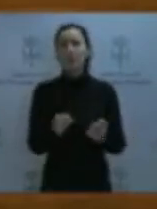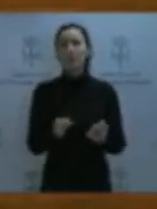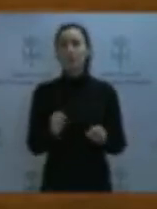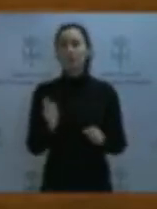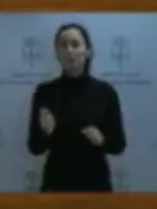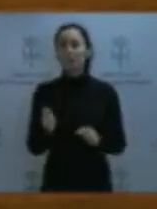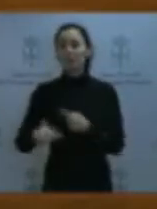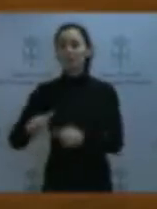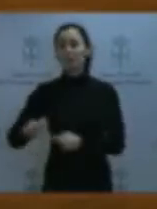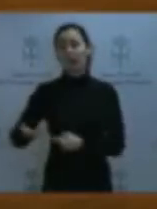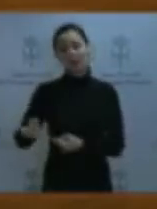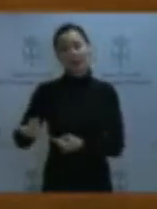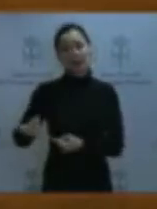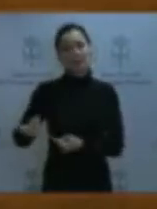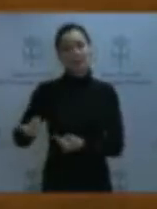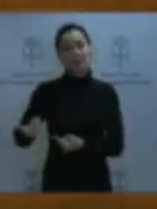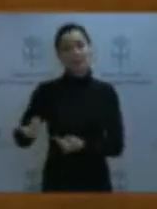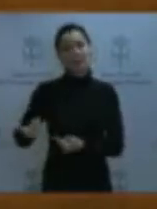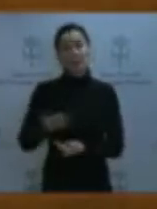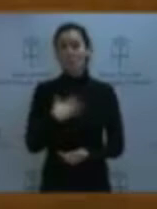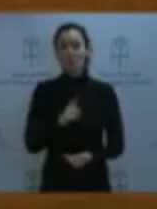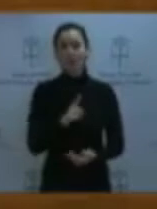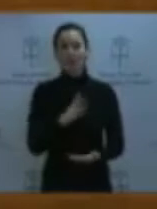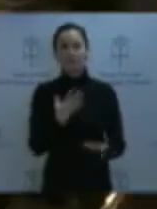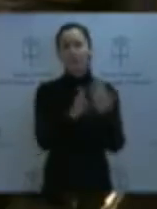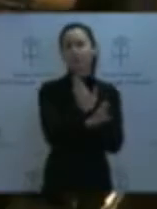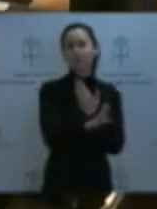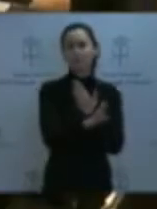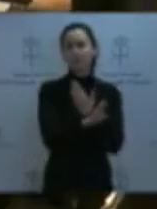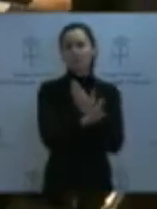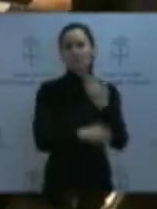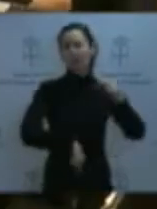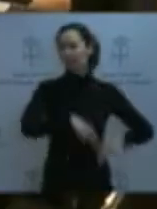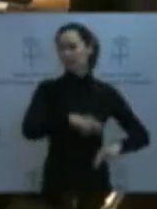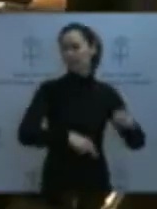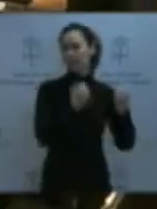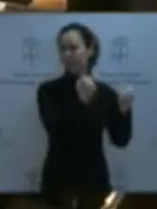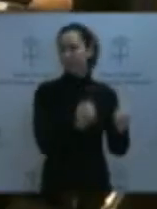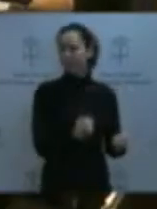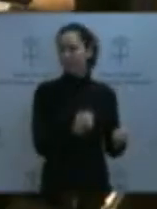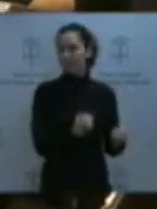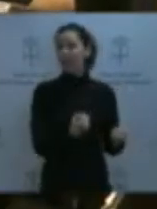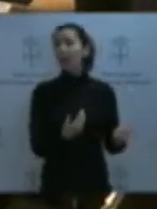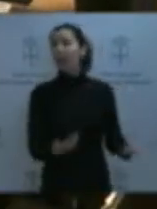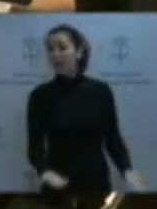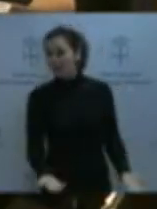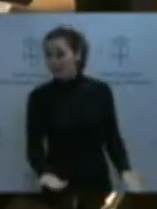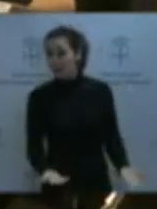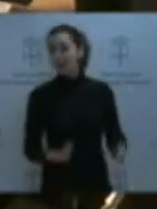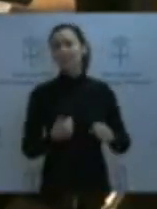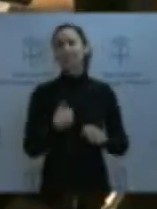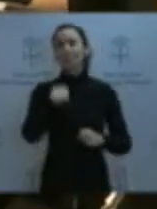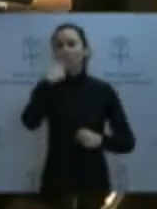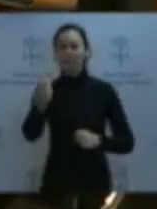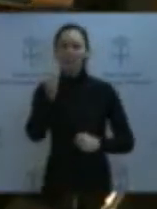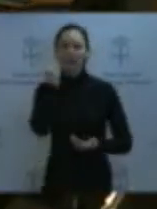familias que enfrentarse, como antes decía, a la Sareb, a las grandes constructoras, pues ahí nos vemos con toda la legitimidad para decirles, pero ¿cómo os va a